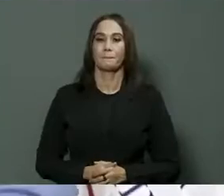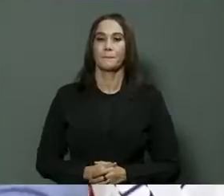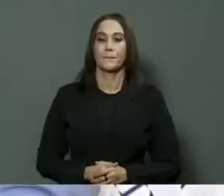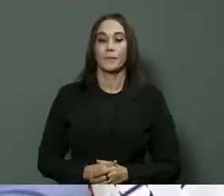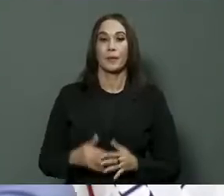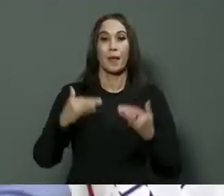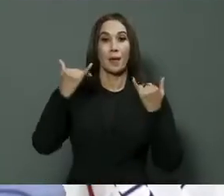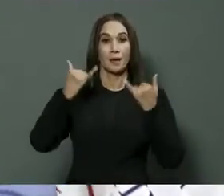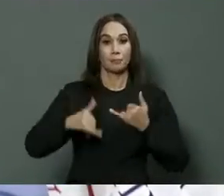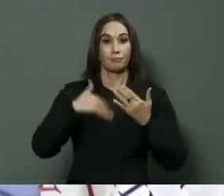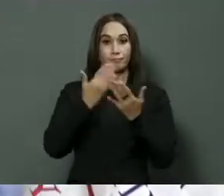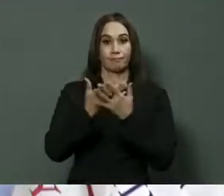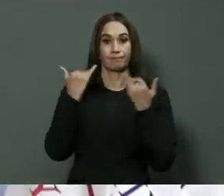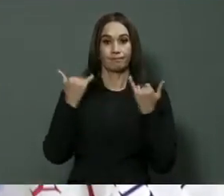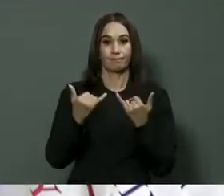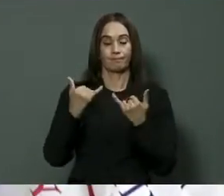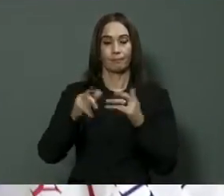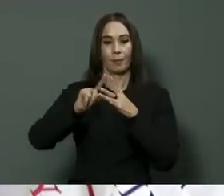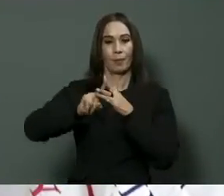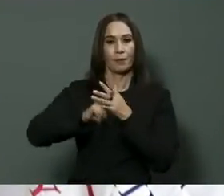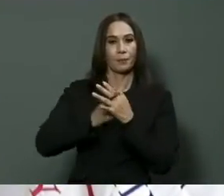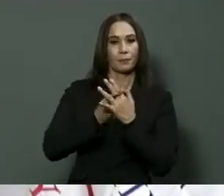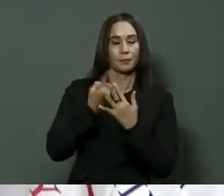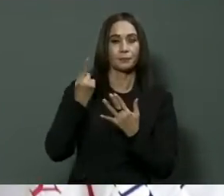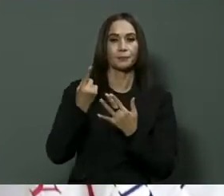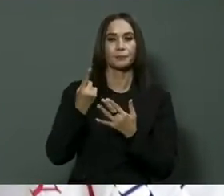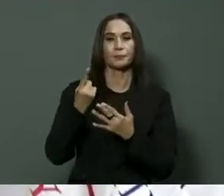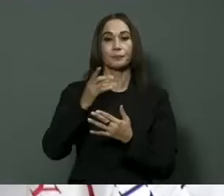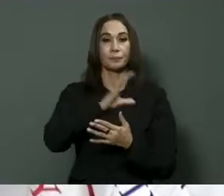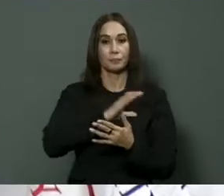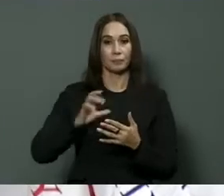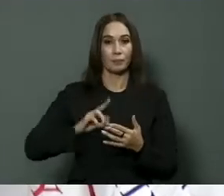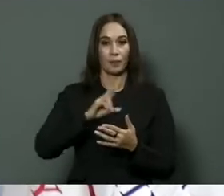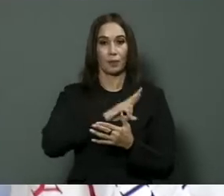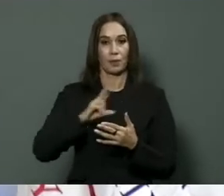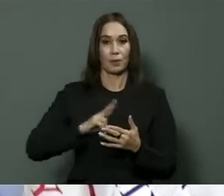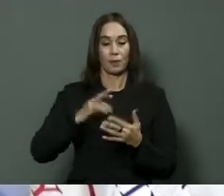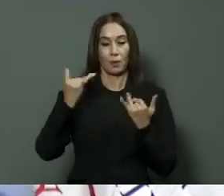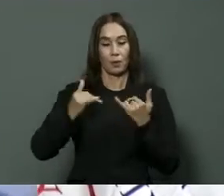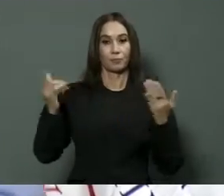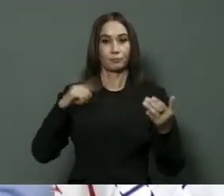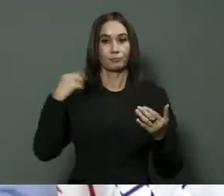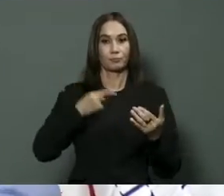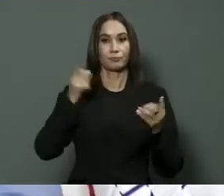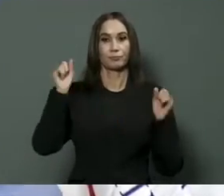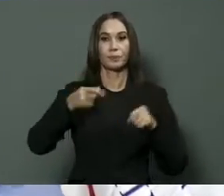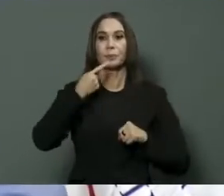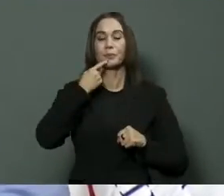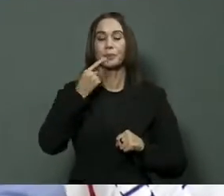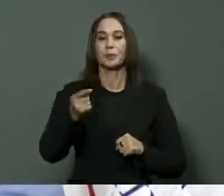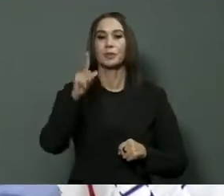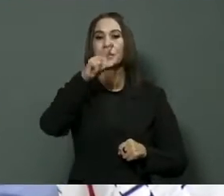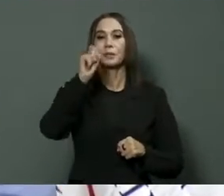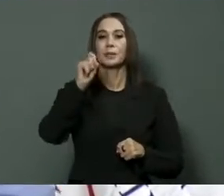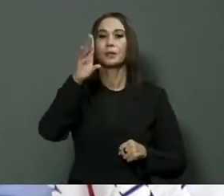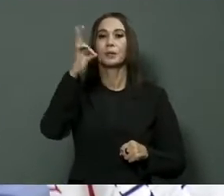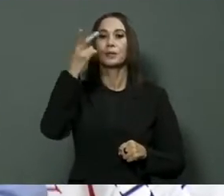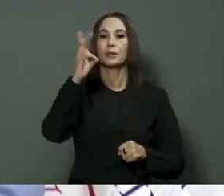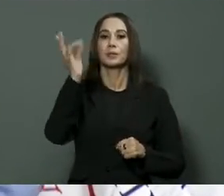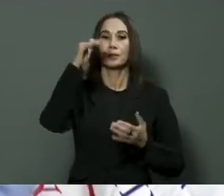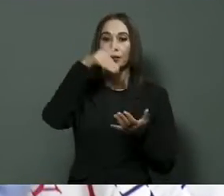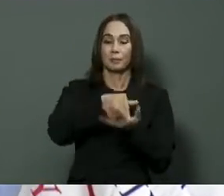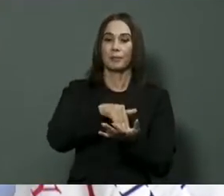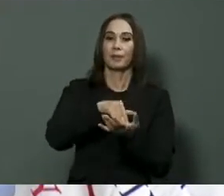A la fecha, comenzando en Cristo Rey, hoy nosotros podemos decir que tenemos